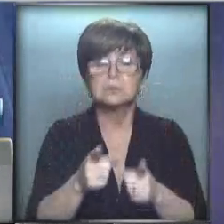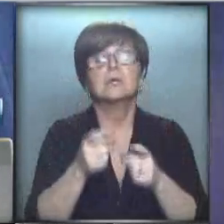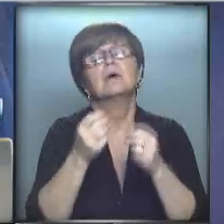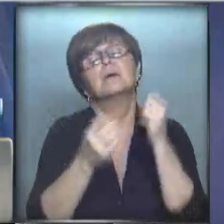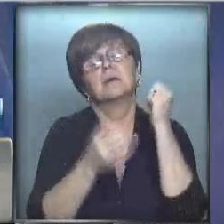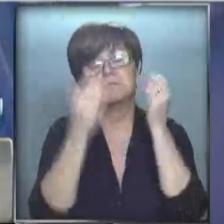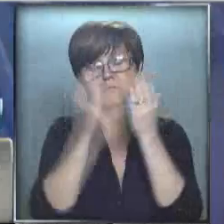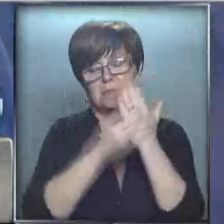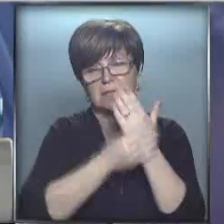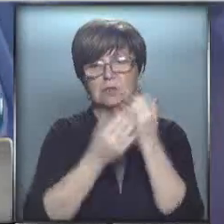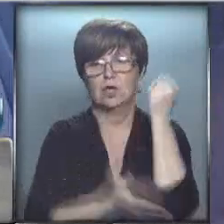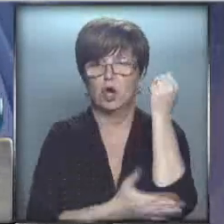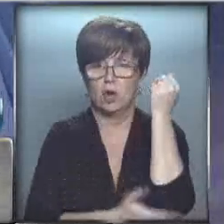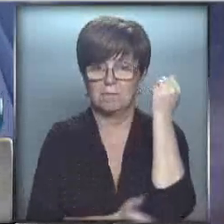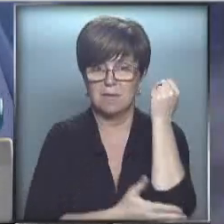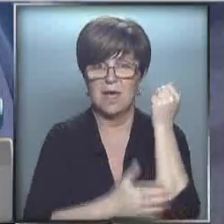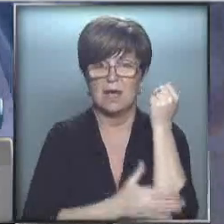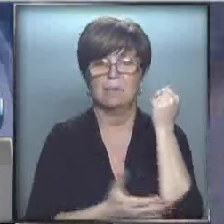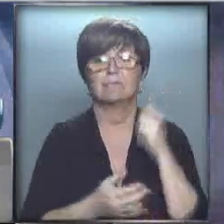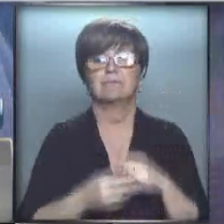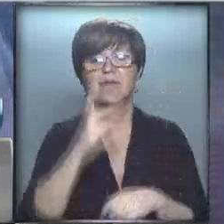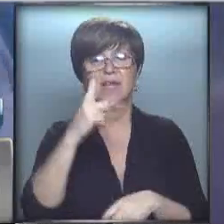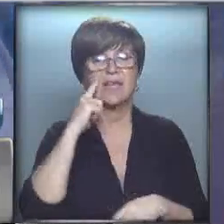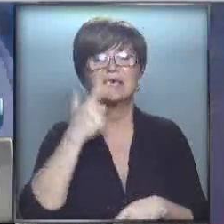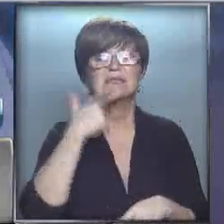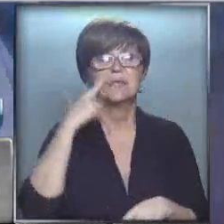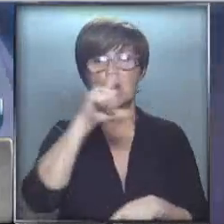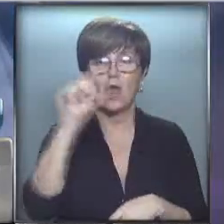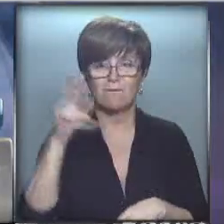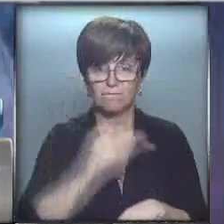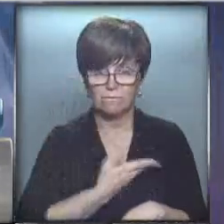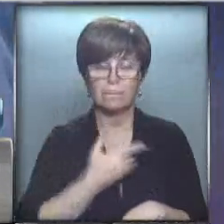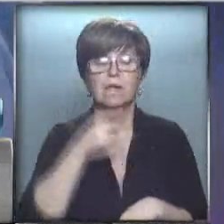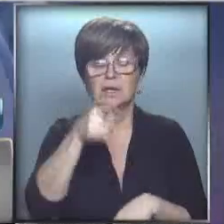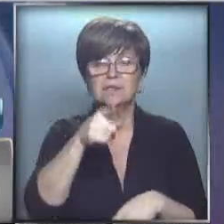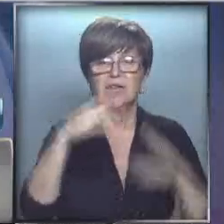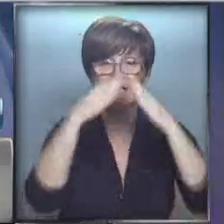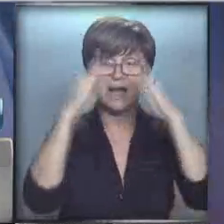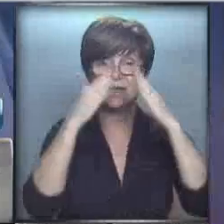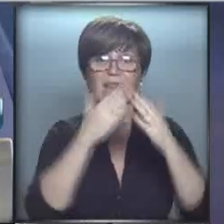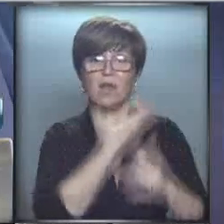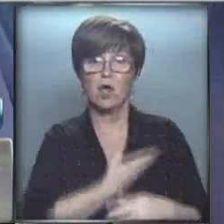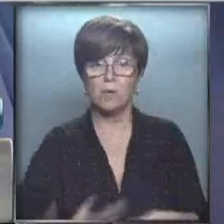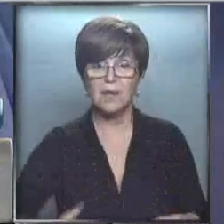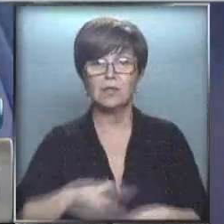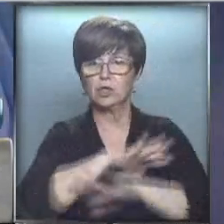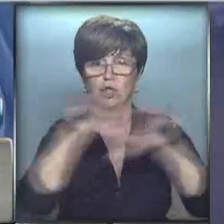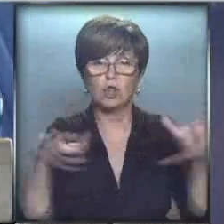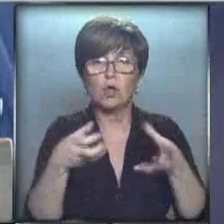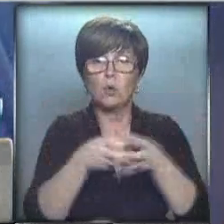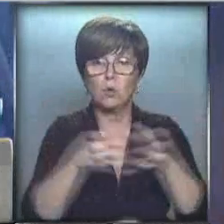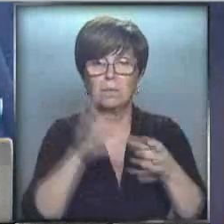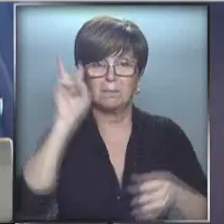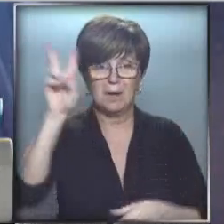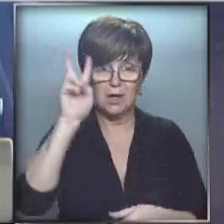Axel Kicillof. Todo dispuesto en los salones de la Casa de Gobierno, colmada de militantes para que